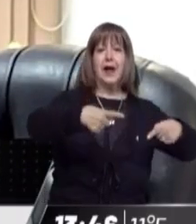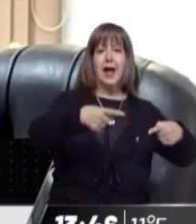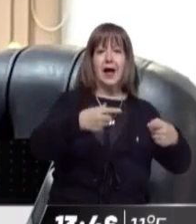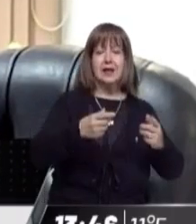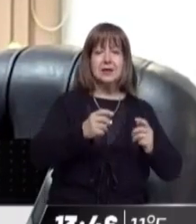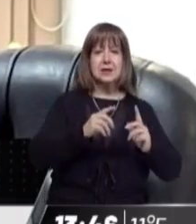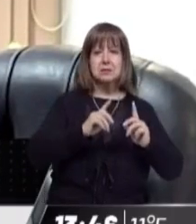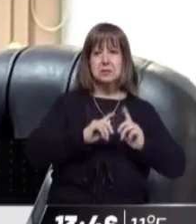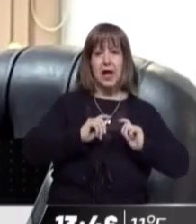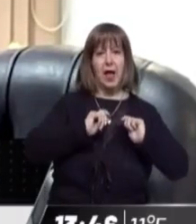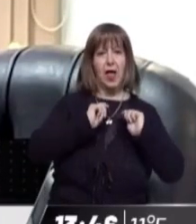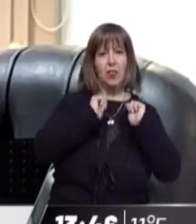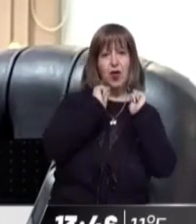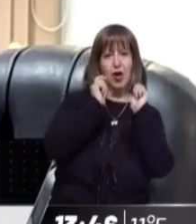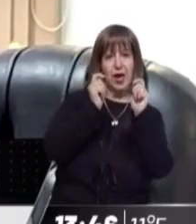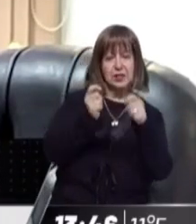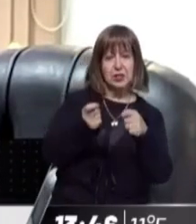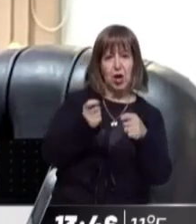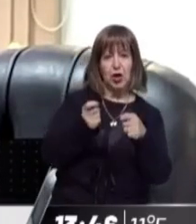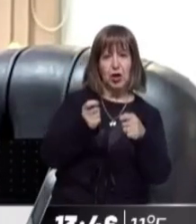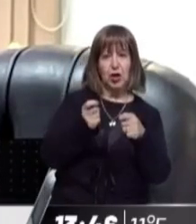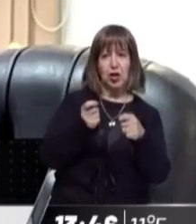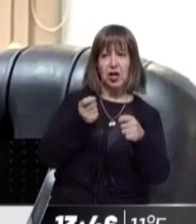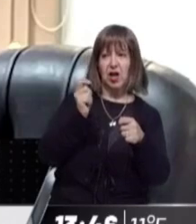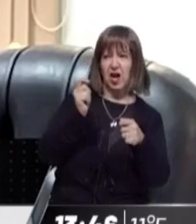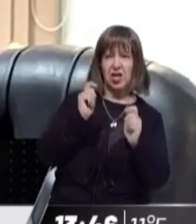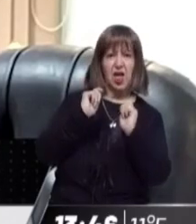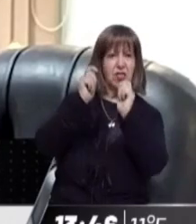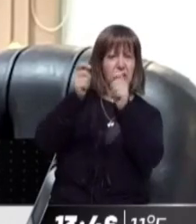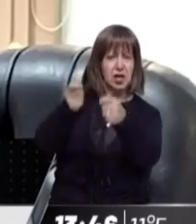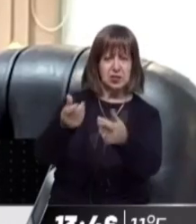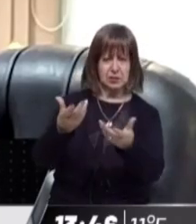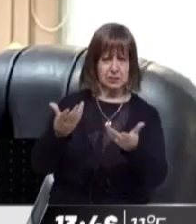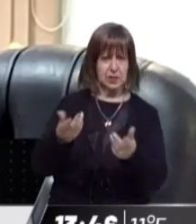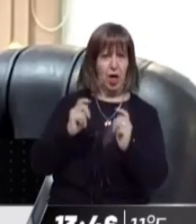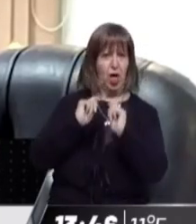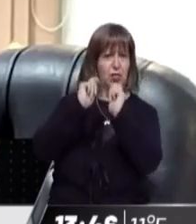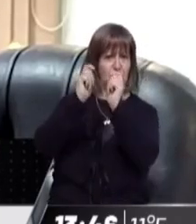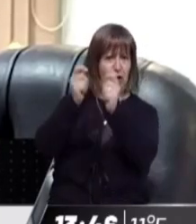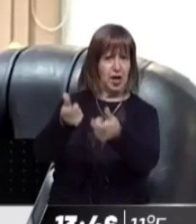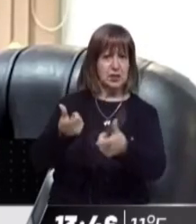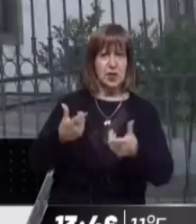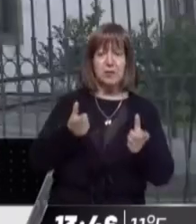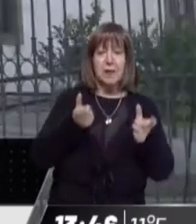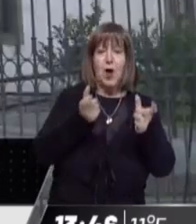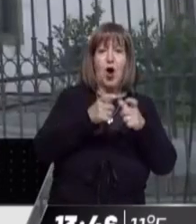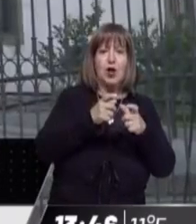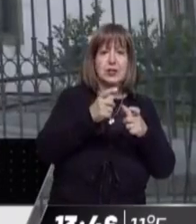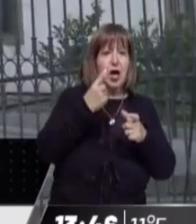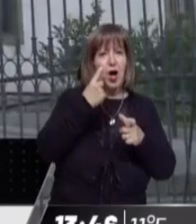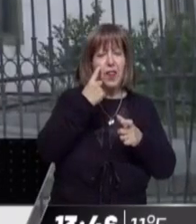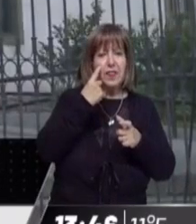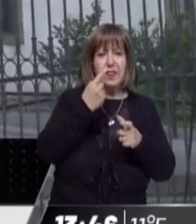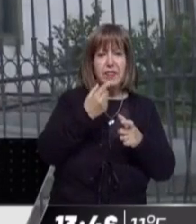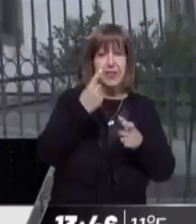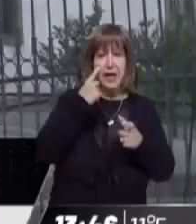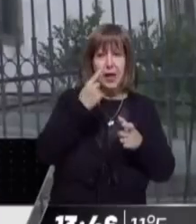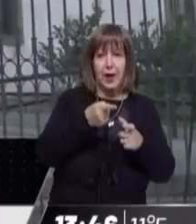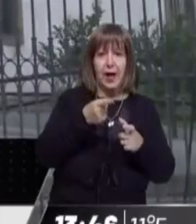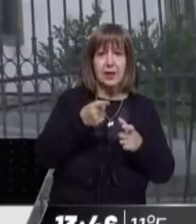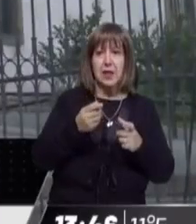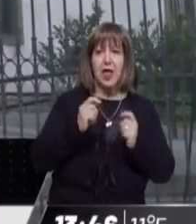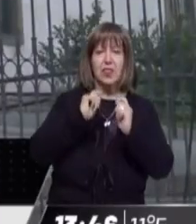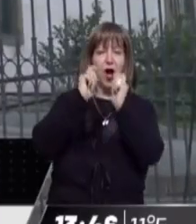hacían donaciones a personas que no están identificadas cuando la función de donar es del Consejo de liberante se hacían donaciones y se